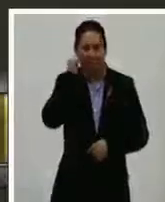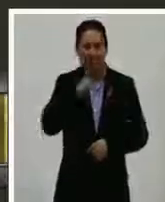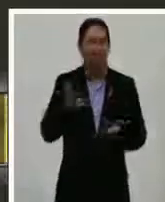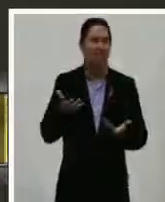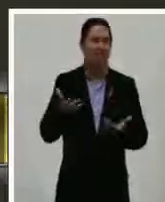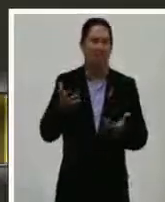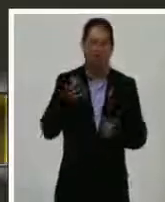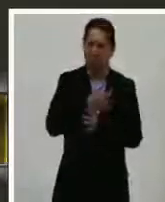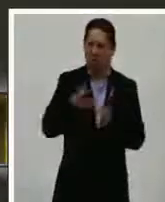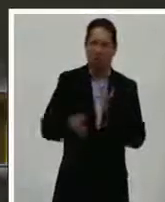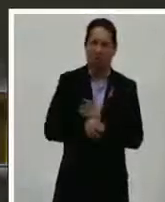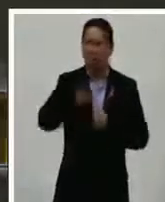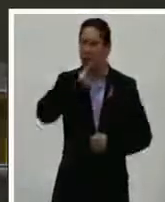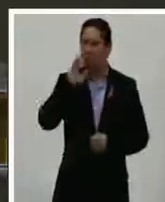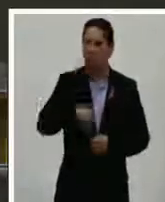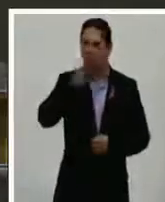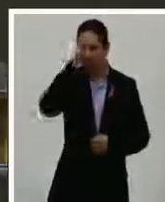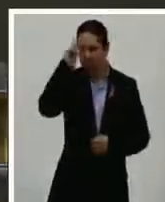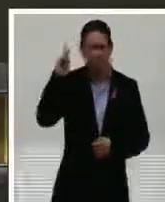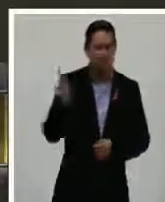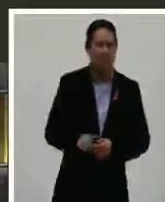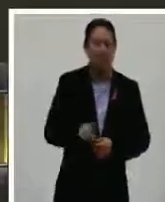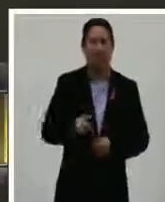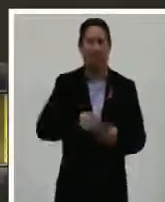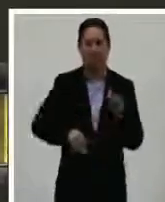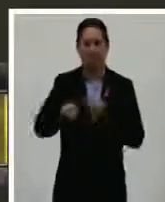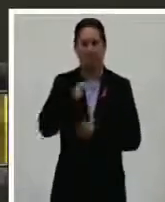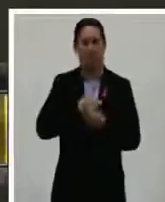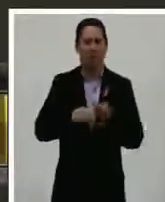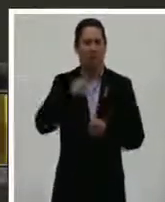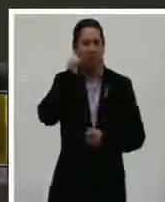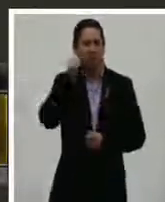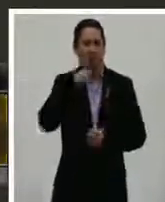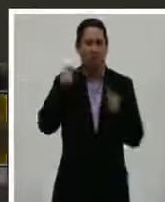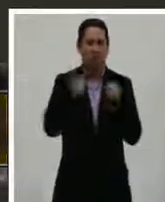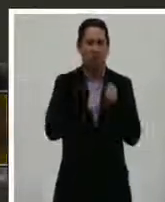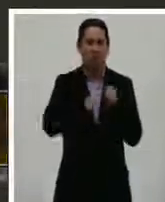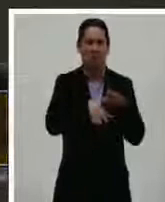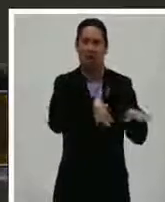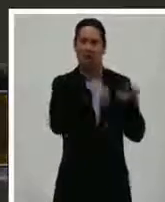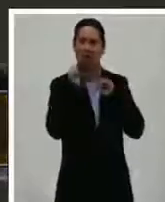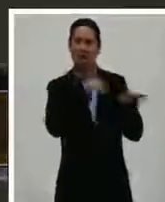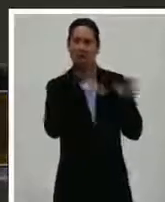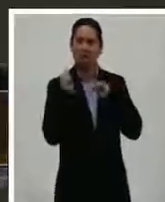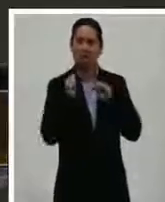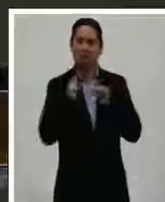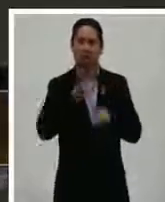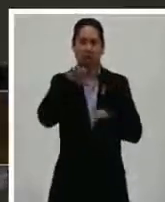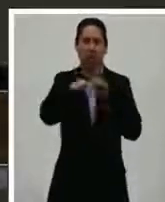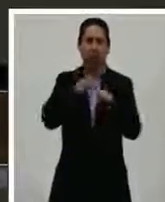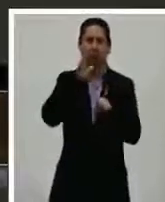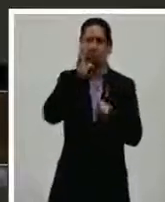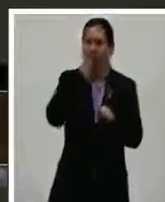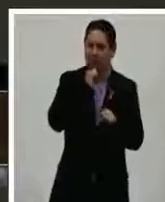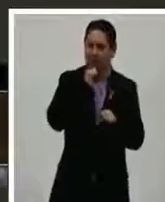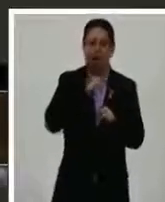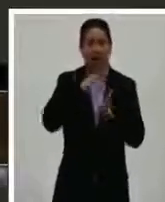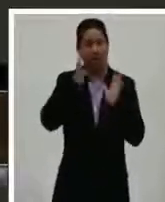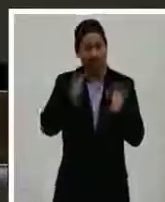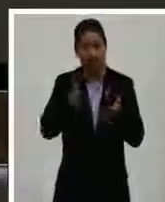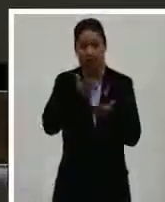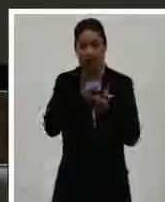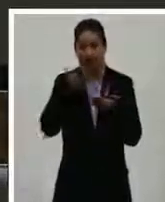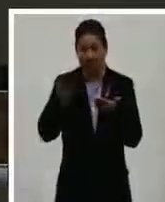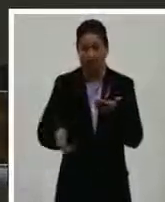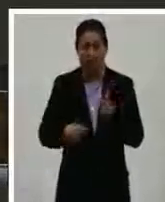accionar de la justicia excusados en el fuero que ostentaban hoy la cuarta transformación ha